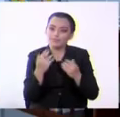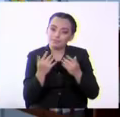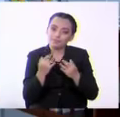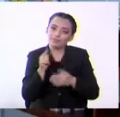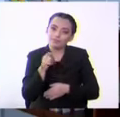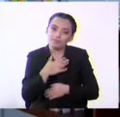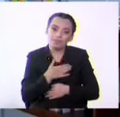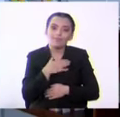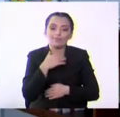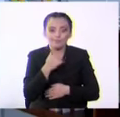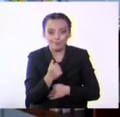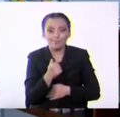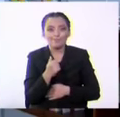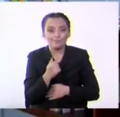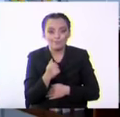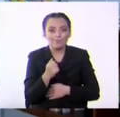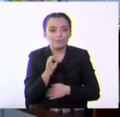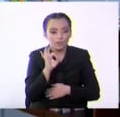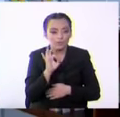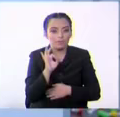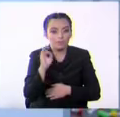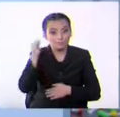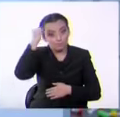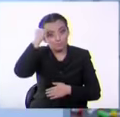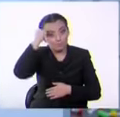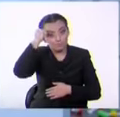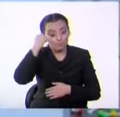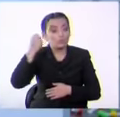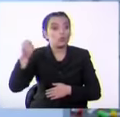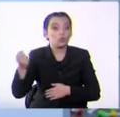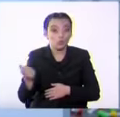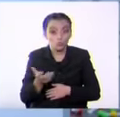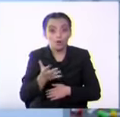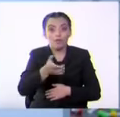sobre todo que hayas aprendido algo nuevo. Por